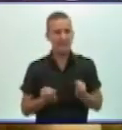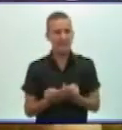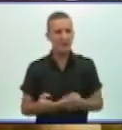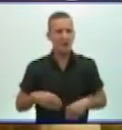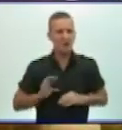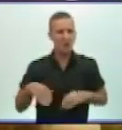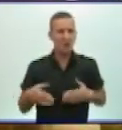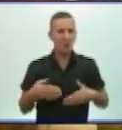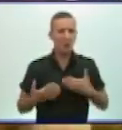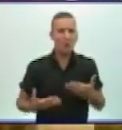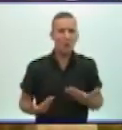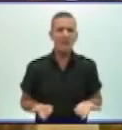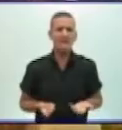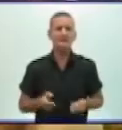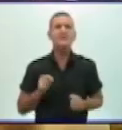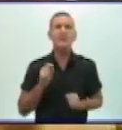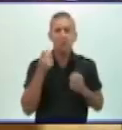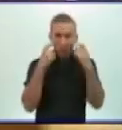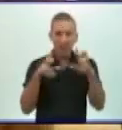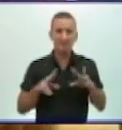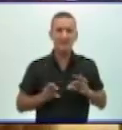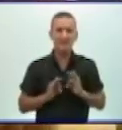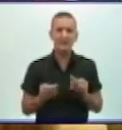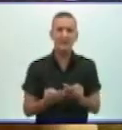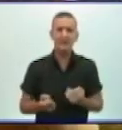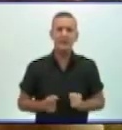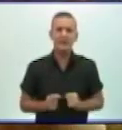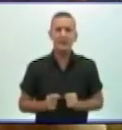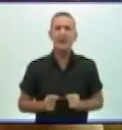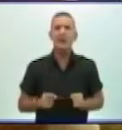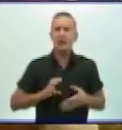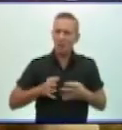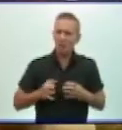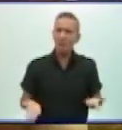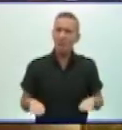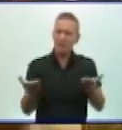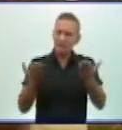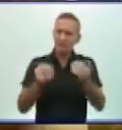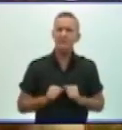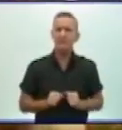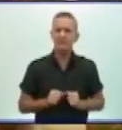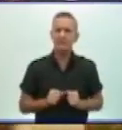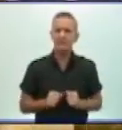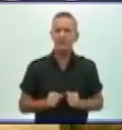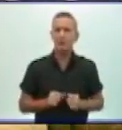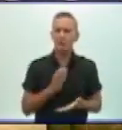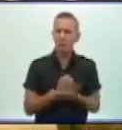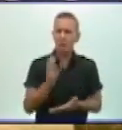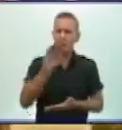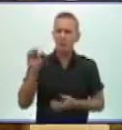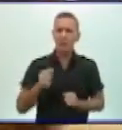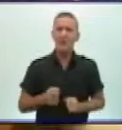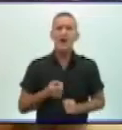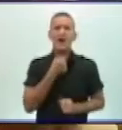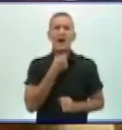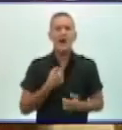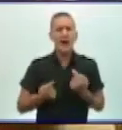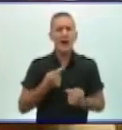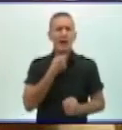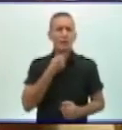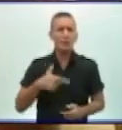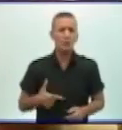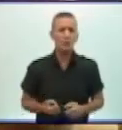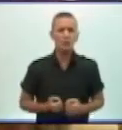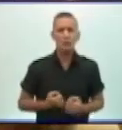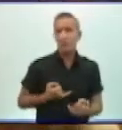participan en esa vida en familia tiene mucho que ver con su manera de desarrollarse también en la escuela. Pueden tomar quizás algunos ejemplos de un ámbito hacia otro porque